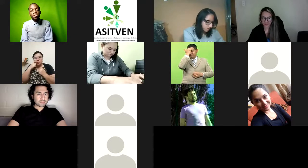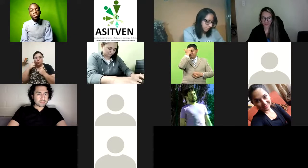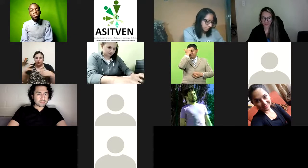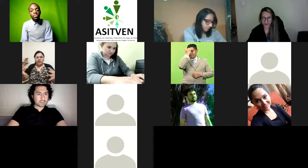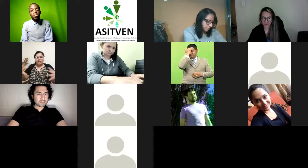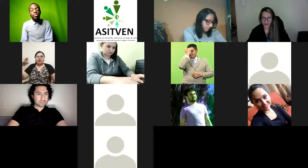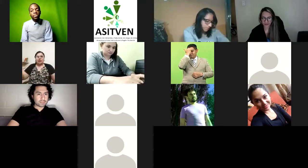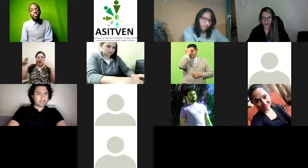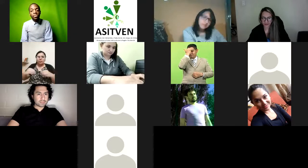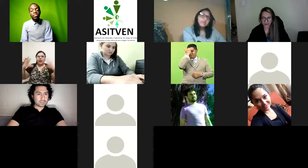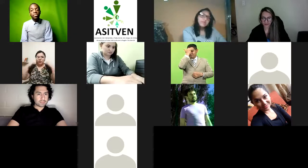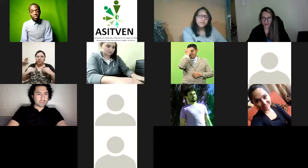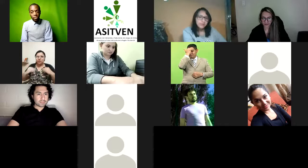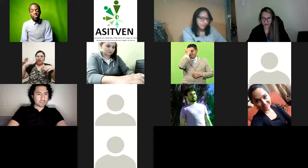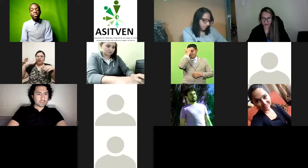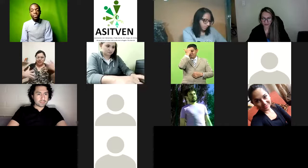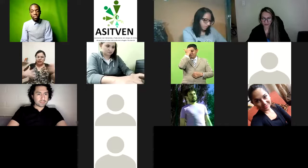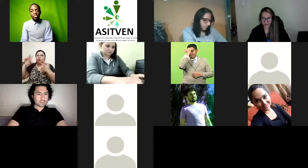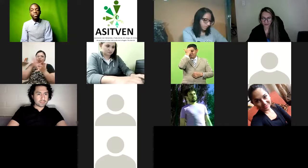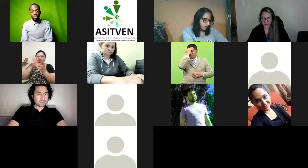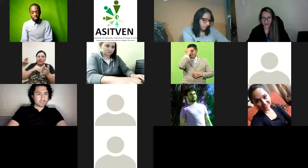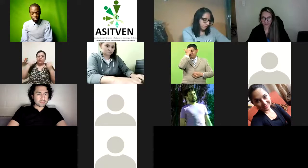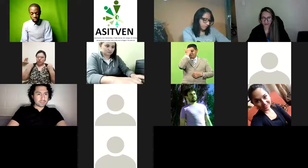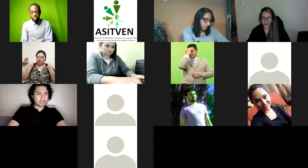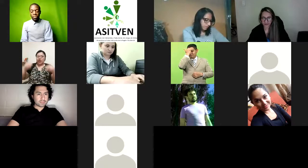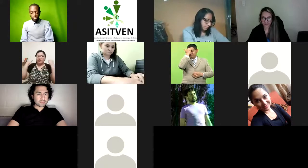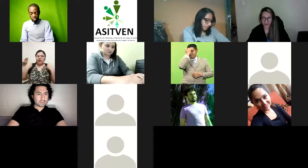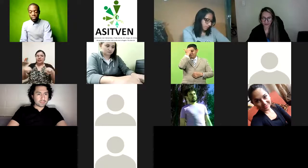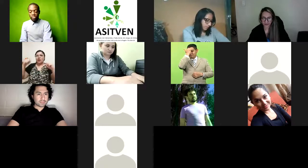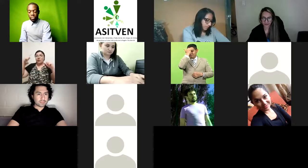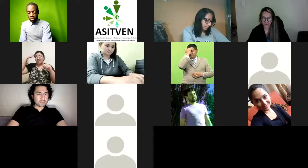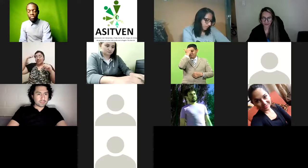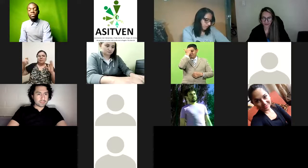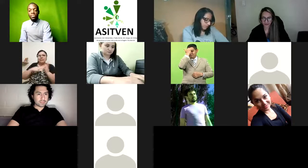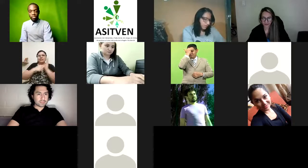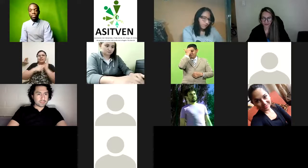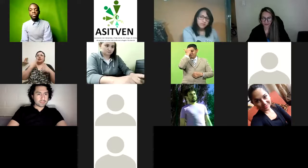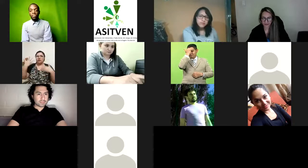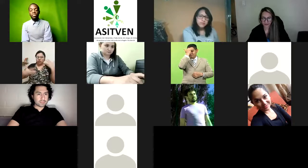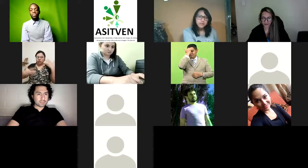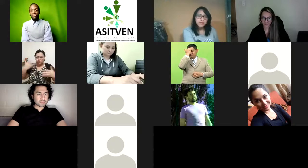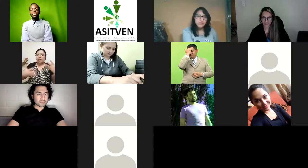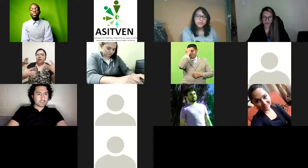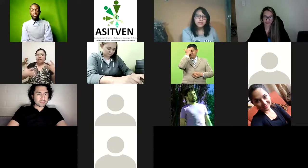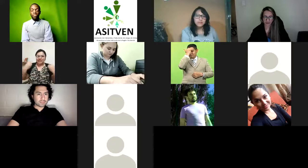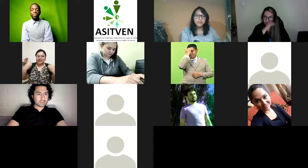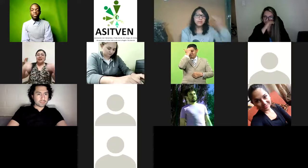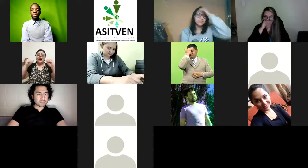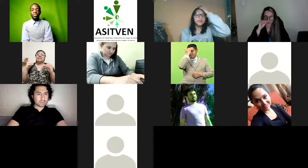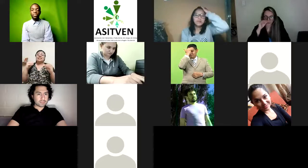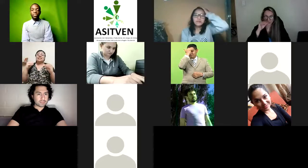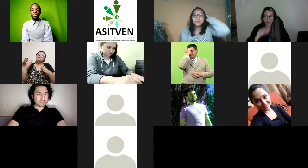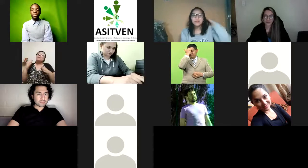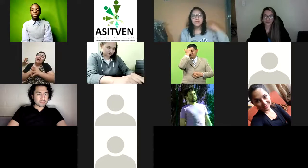representación motora, o sea, al copiar a otros, el hacerlo igual, ponía en práctica o activaba en el cerebro el que nosotros pudiéramos empezar